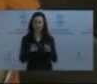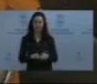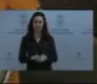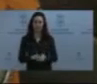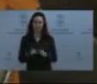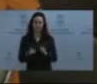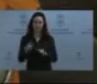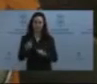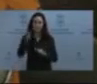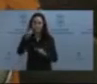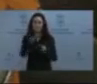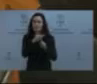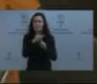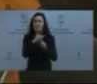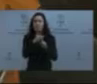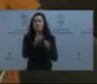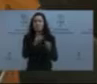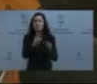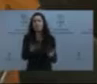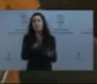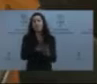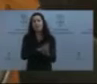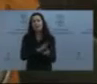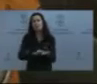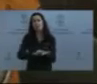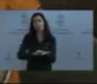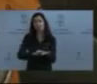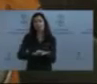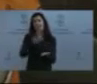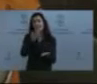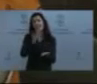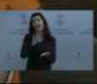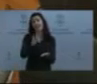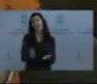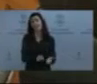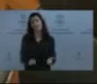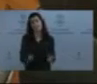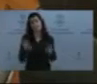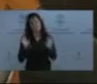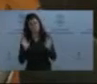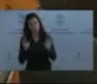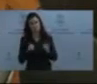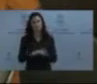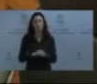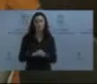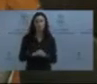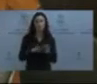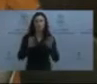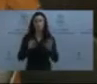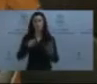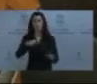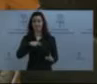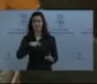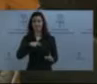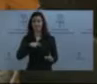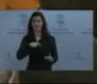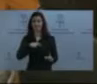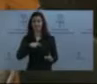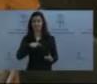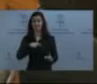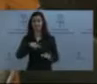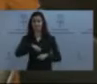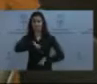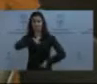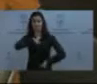después ubicar su solución allí donde se puede encontrar, que no es otro que en el ámbito jurídico del derecho